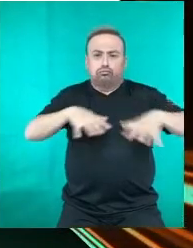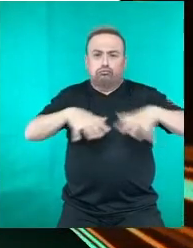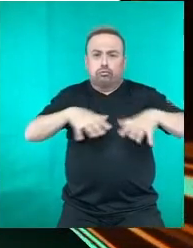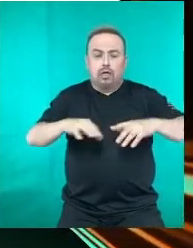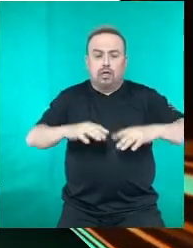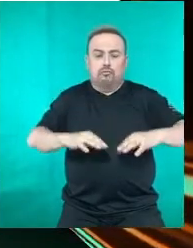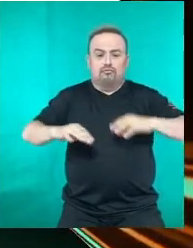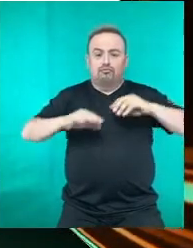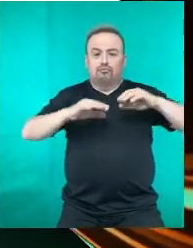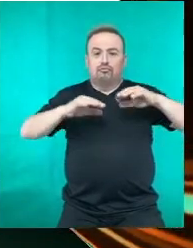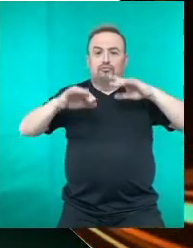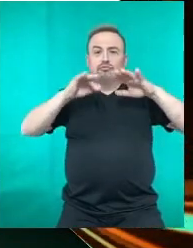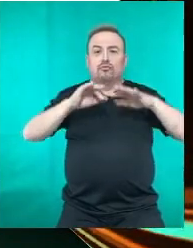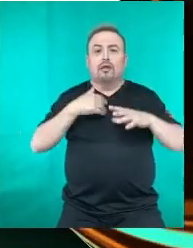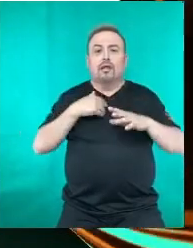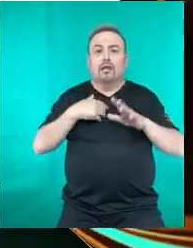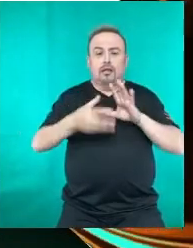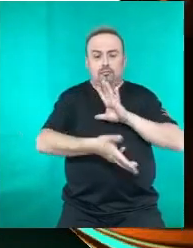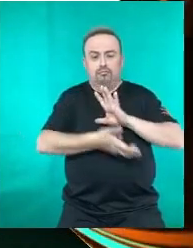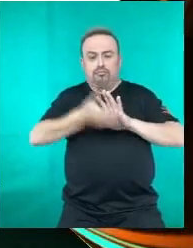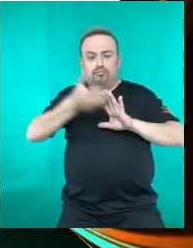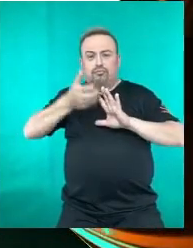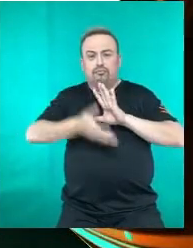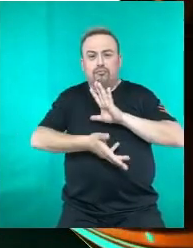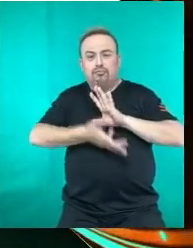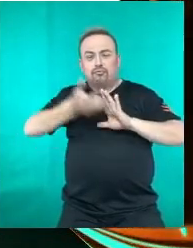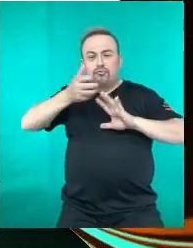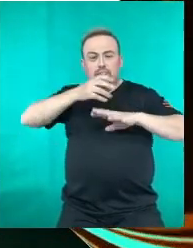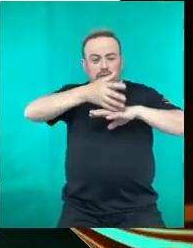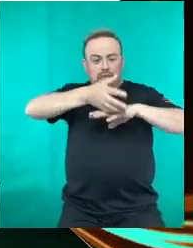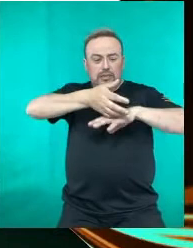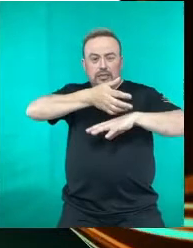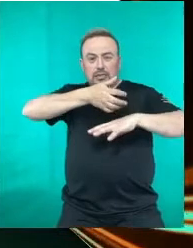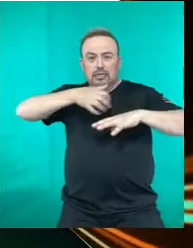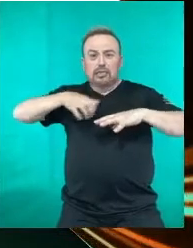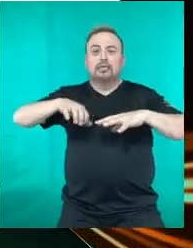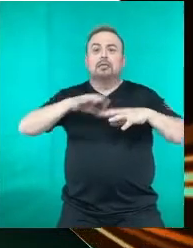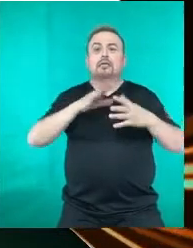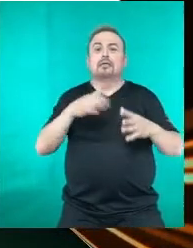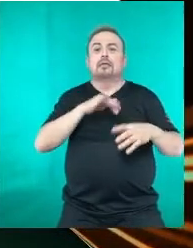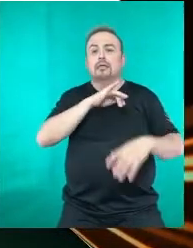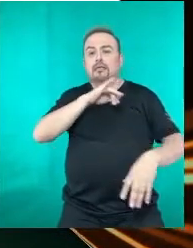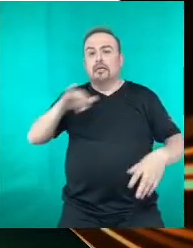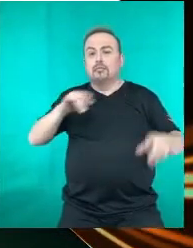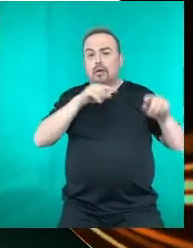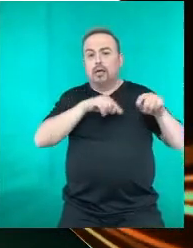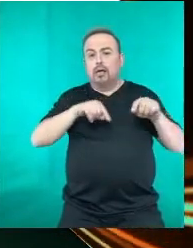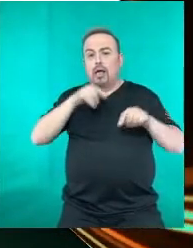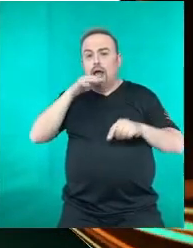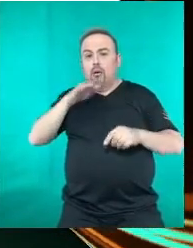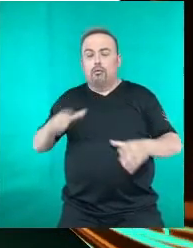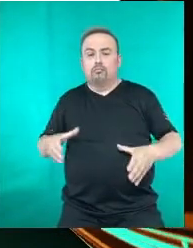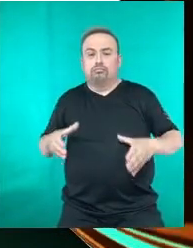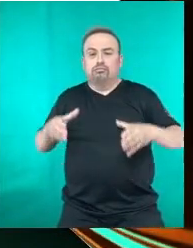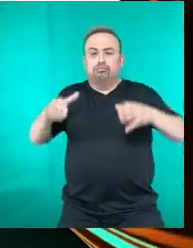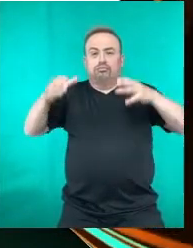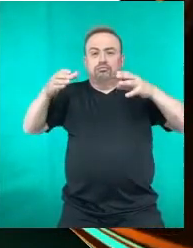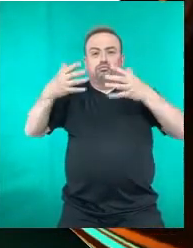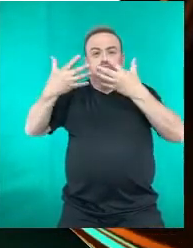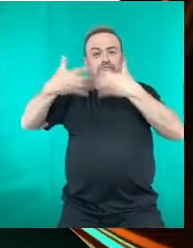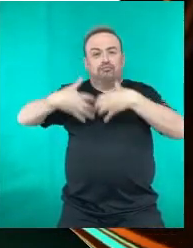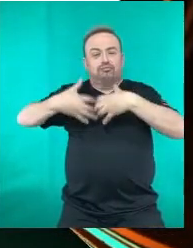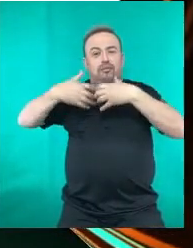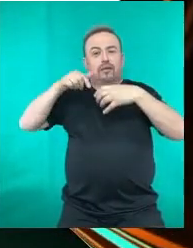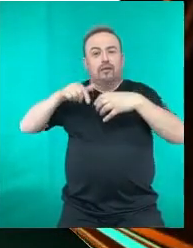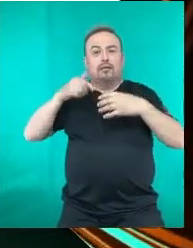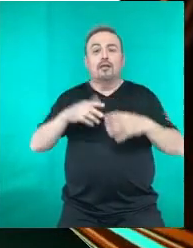equipamiento como rastras y calderería afín. Podemos tener también otro tipo de